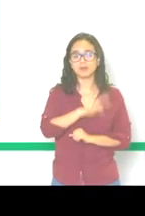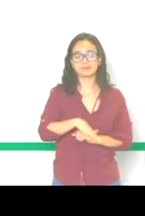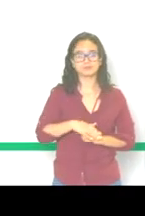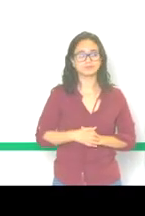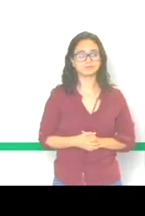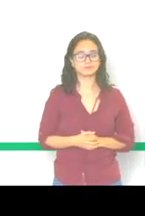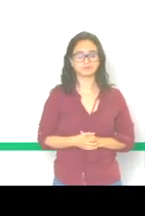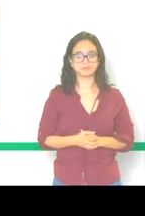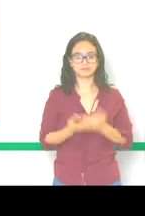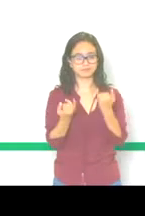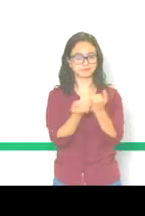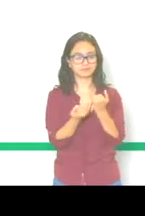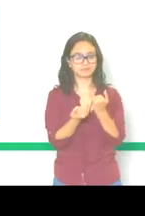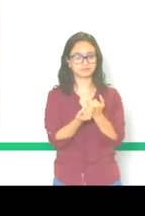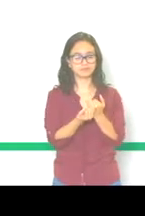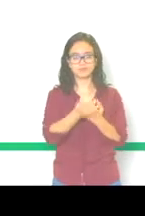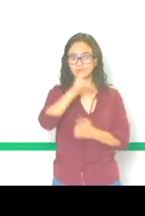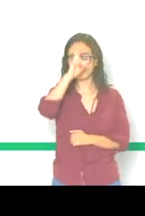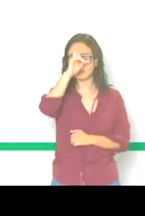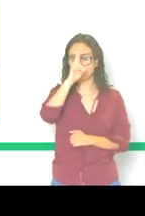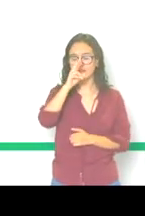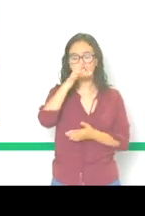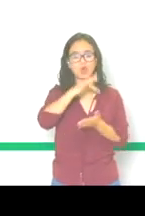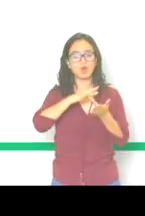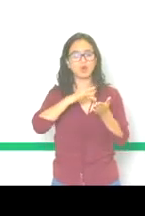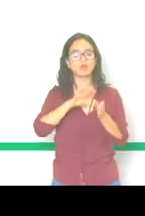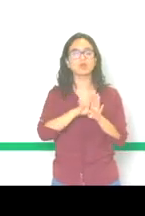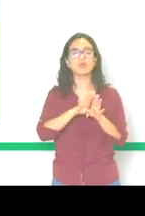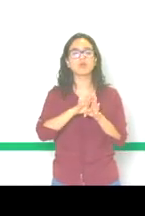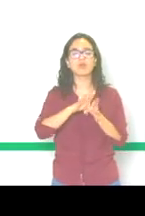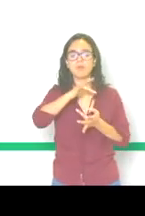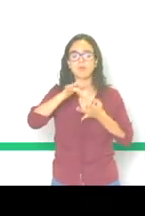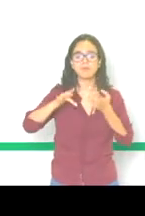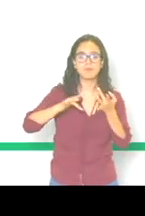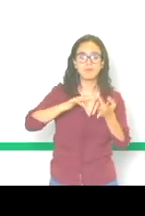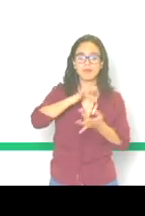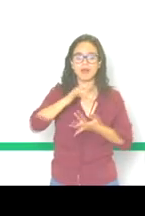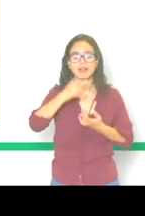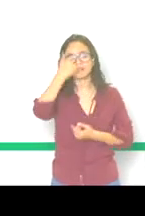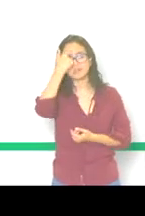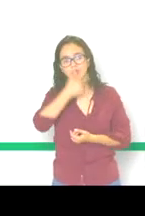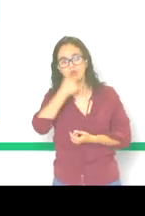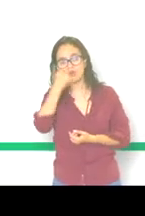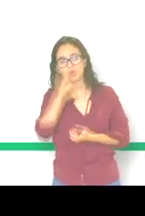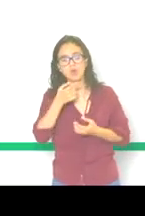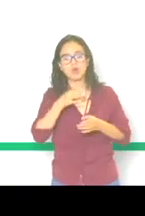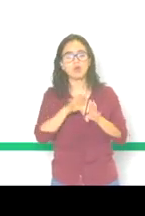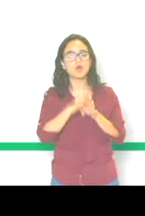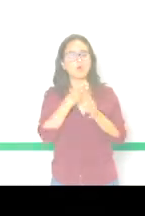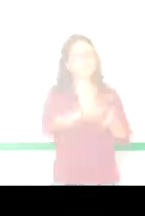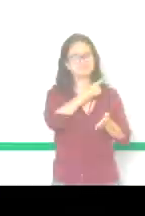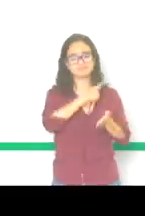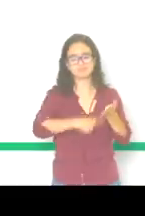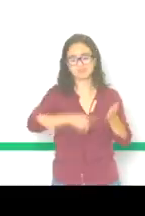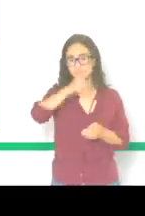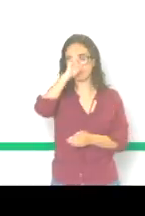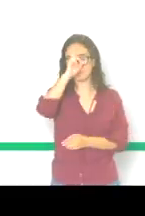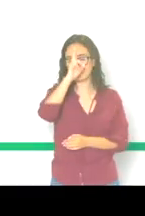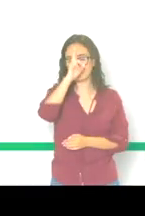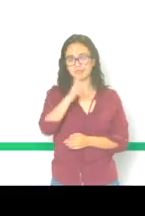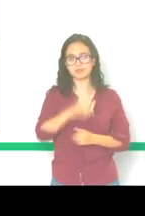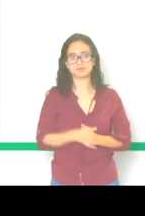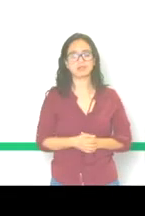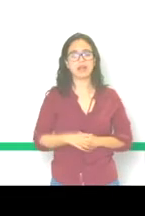mantienen suspendidos centros nocturnos, bares, casinos y cabarets. Las